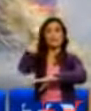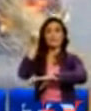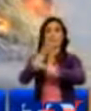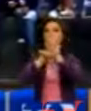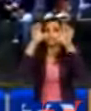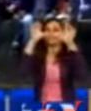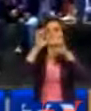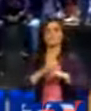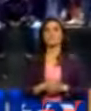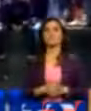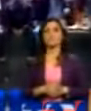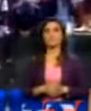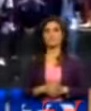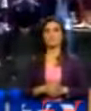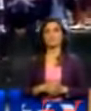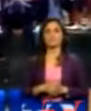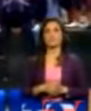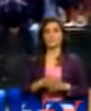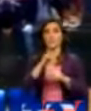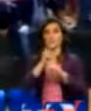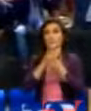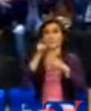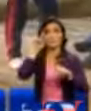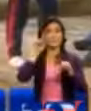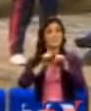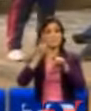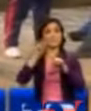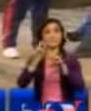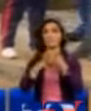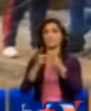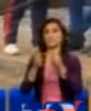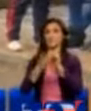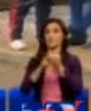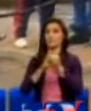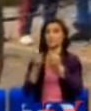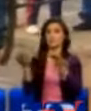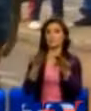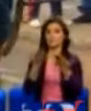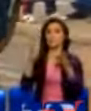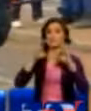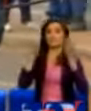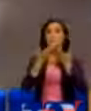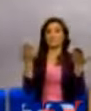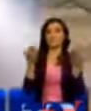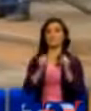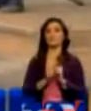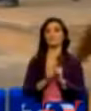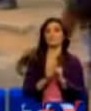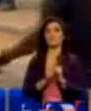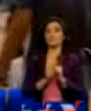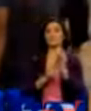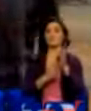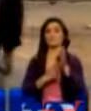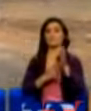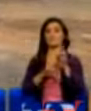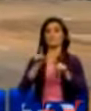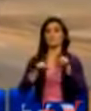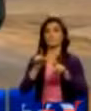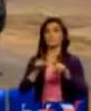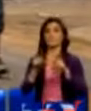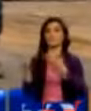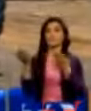en libertad. También nos han dicho que no están de acuerdo con las condiciones en las que deben recibir clases. Nos dicen, por ejemplo, que muchos de ellos